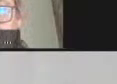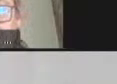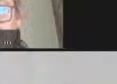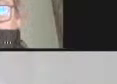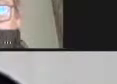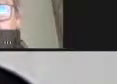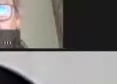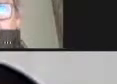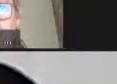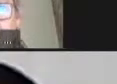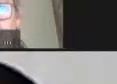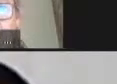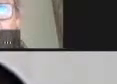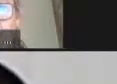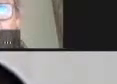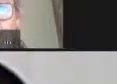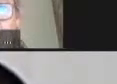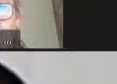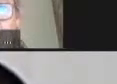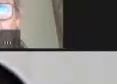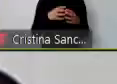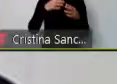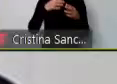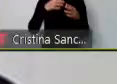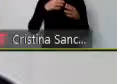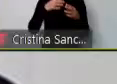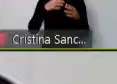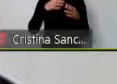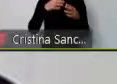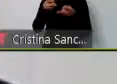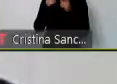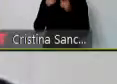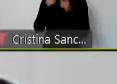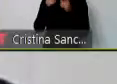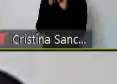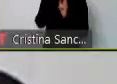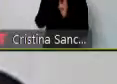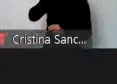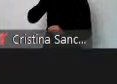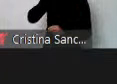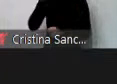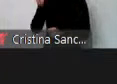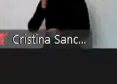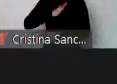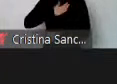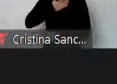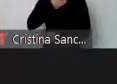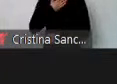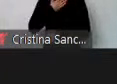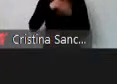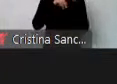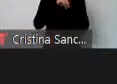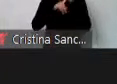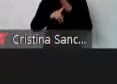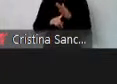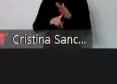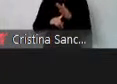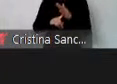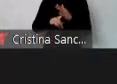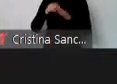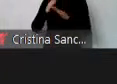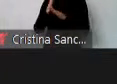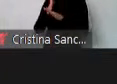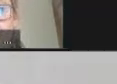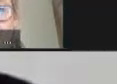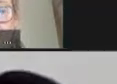organicemos que hagamos valer los derechos y las personas que se sientan discriminadas vayan como